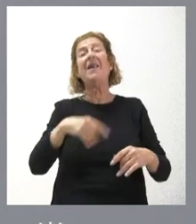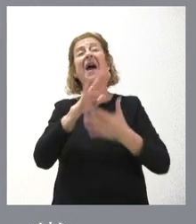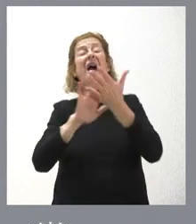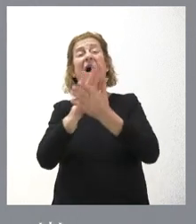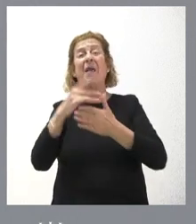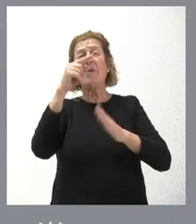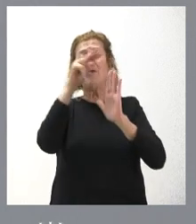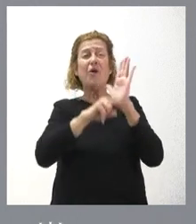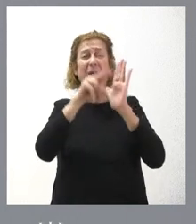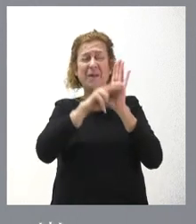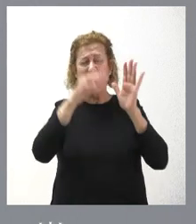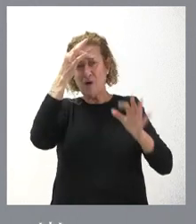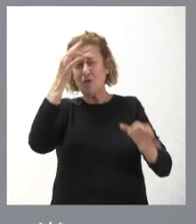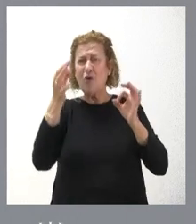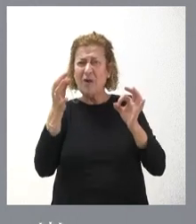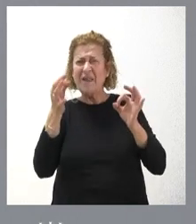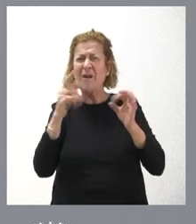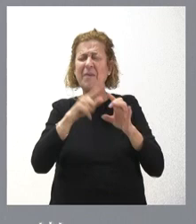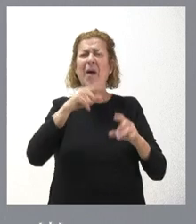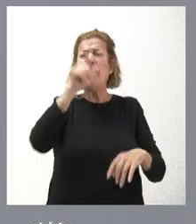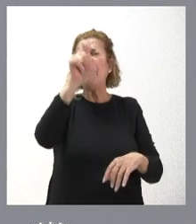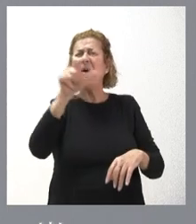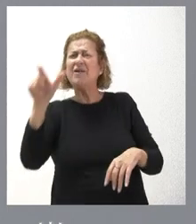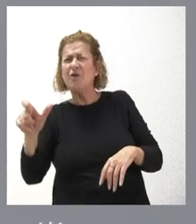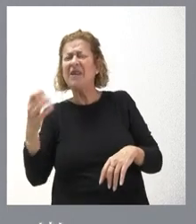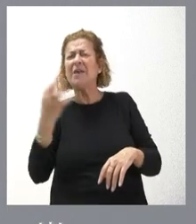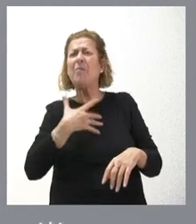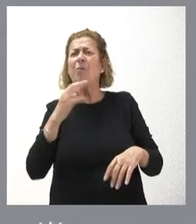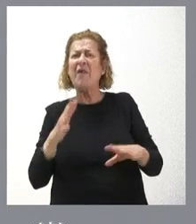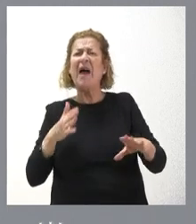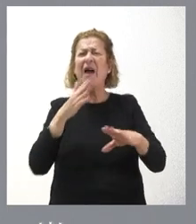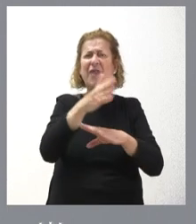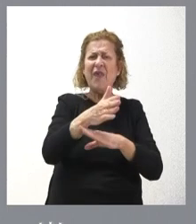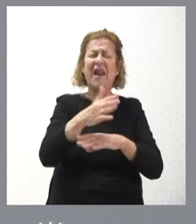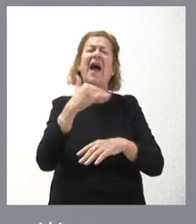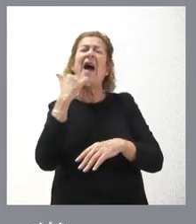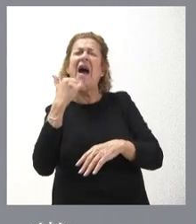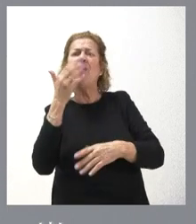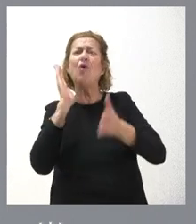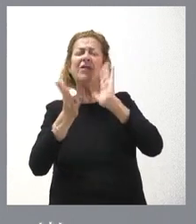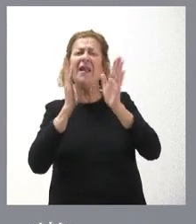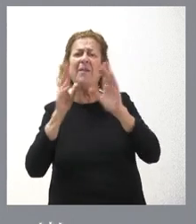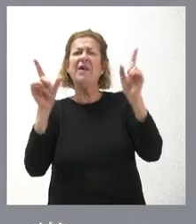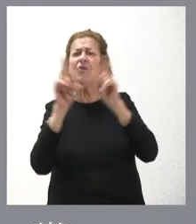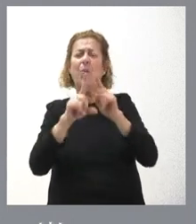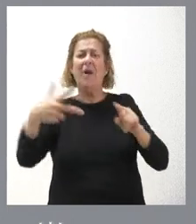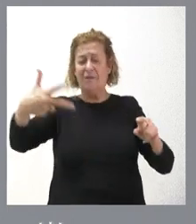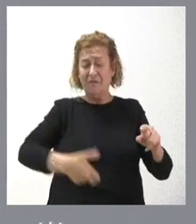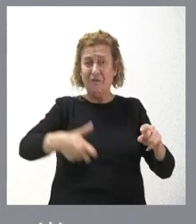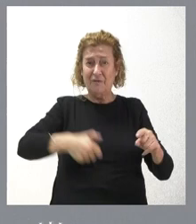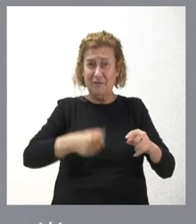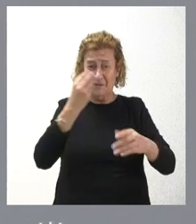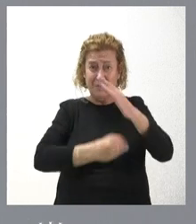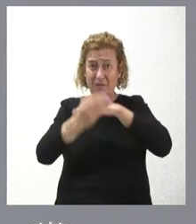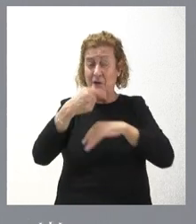concreta De qué tipo de personas eh pueden acceder a algún tipo de tratamiento de reproducción asistida no me la sé en este momento